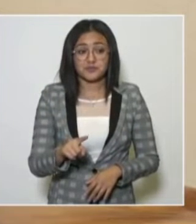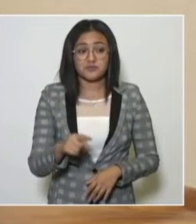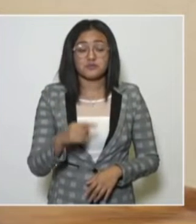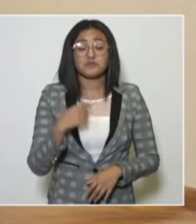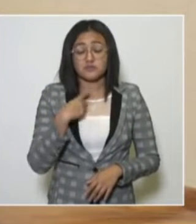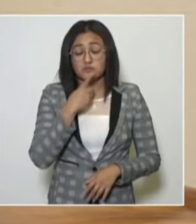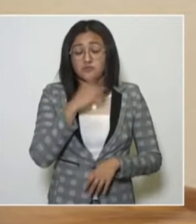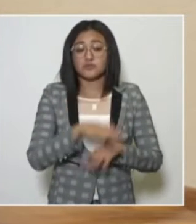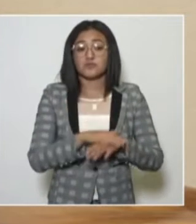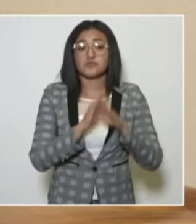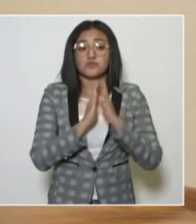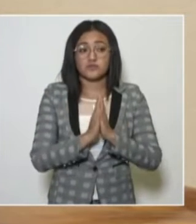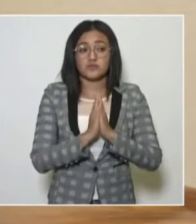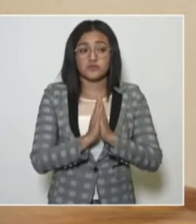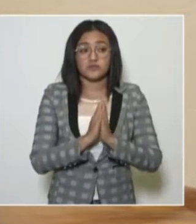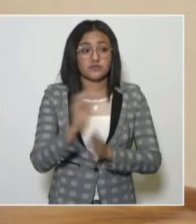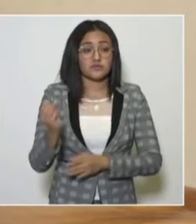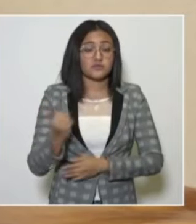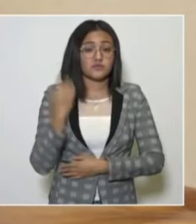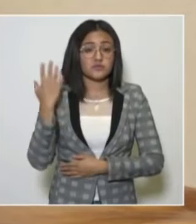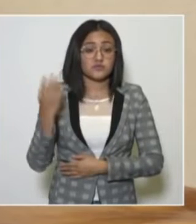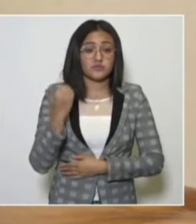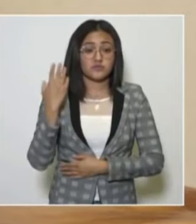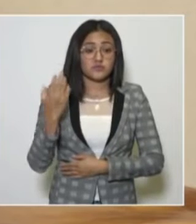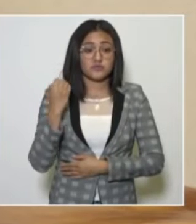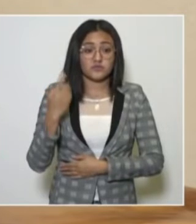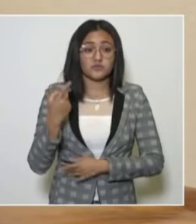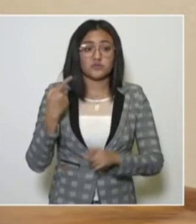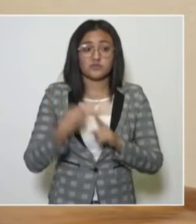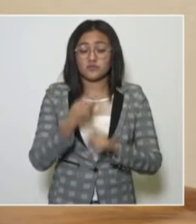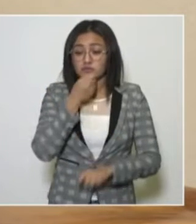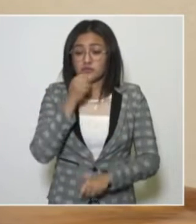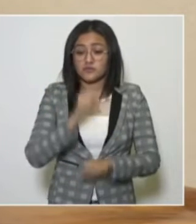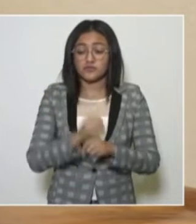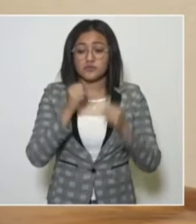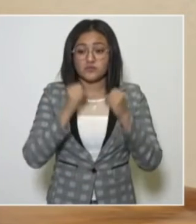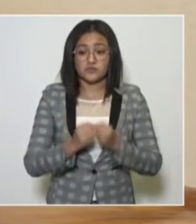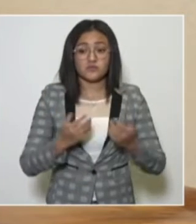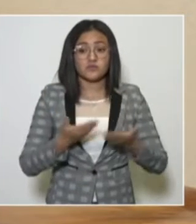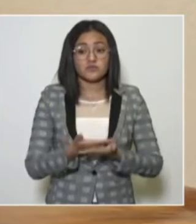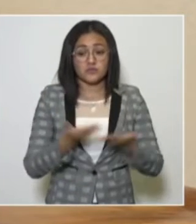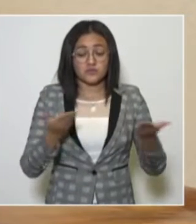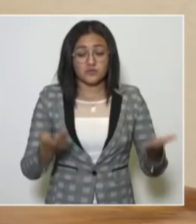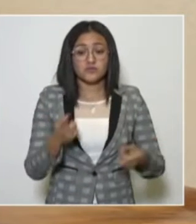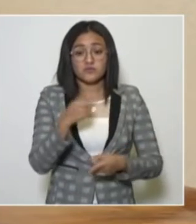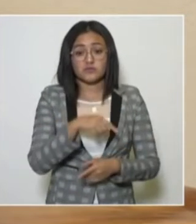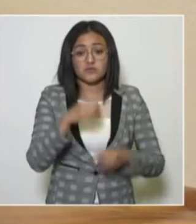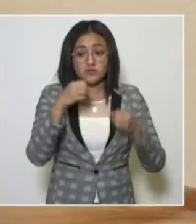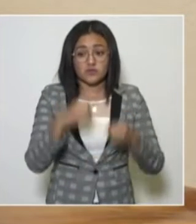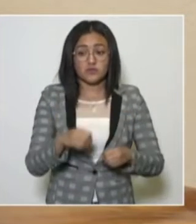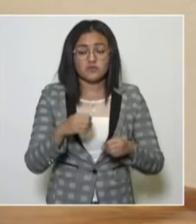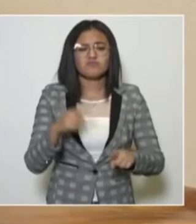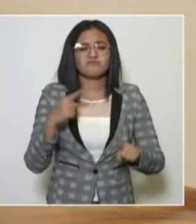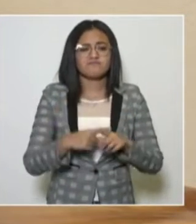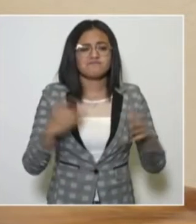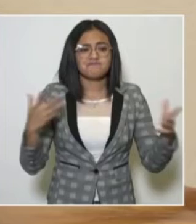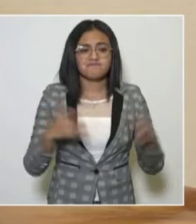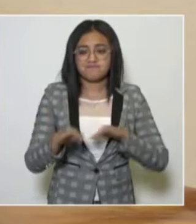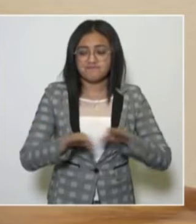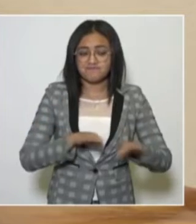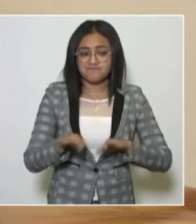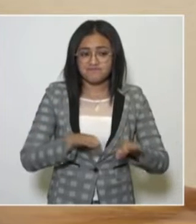instruí en una conferencia de prensa que la Secretaría de Seguridad Pública se ocupara de llevar a cabo labores